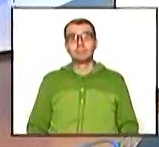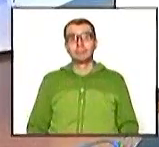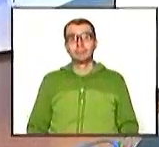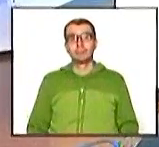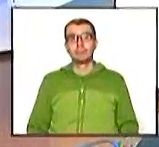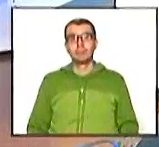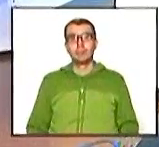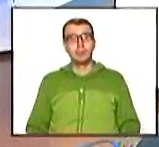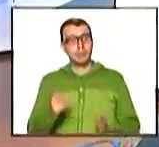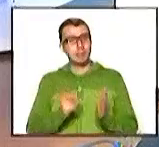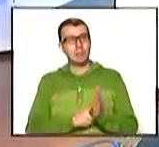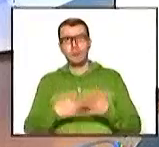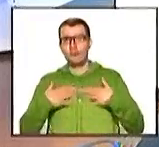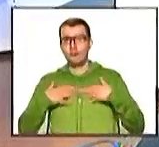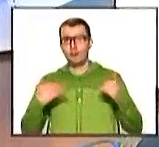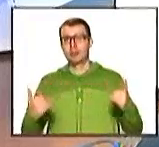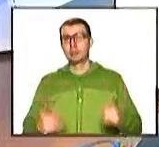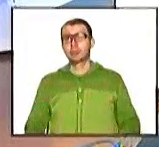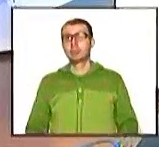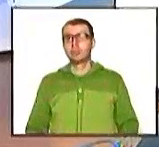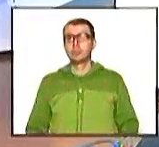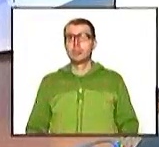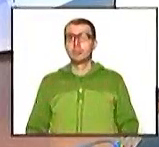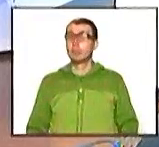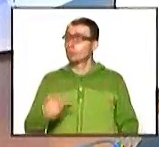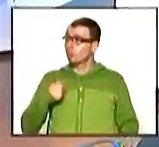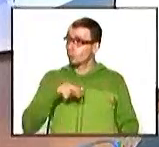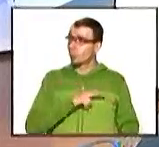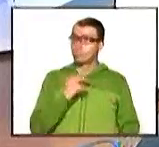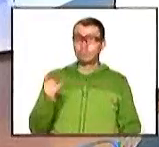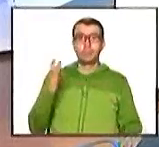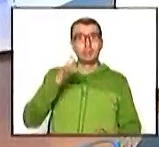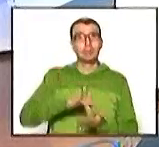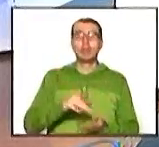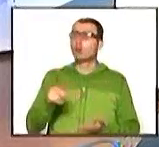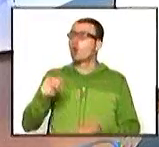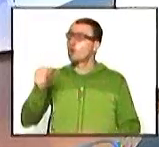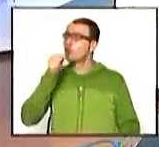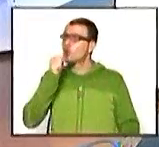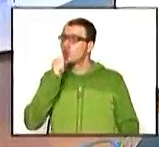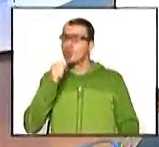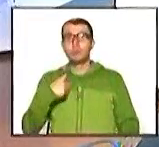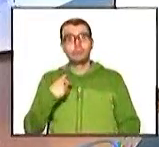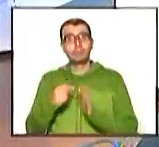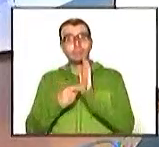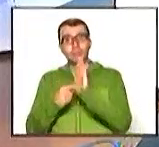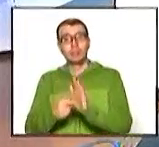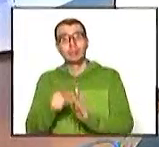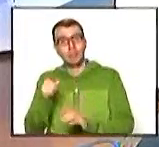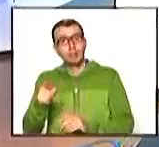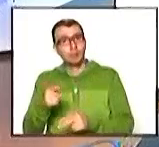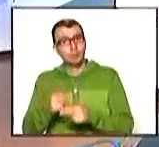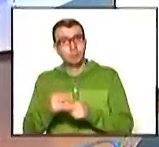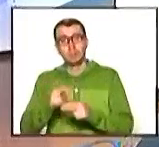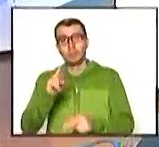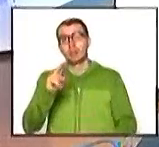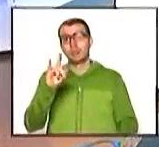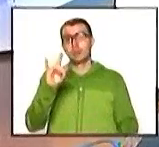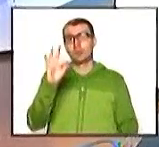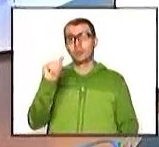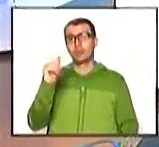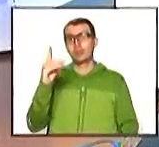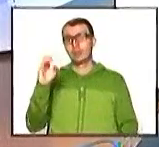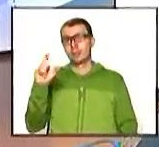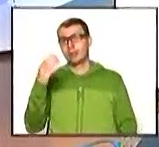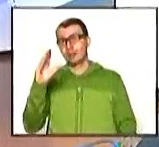Mil felicidades para todos. Nosotros estamos tratando, y es una noticia que le doy, el programa La Ruta del Éxito. Durante 5 meses